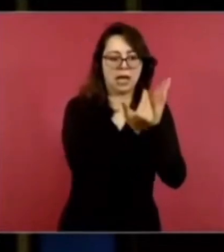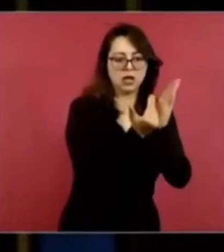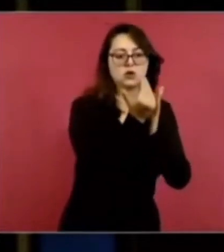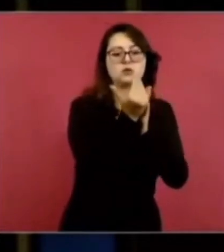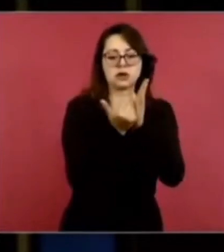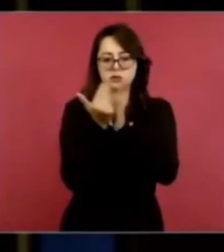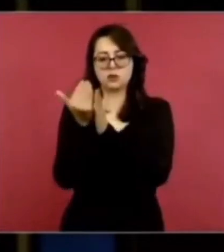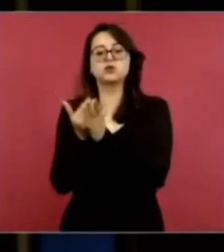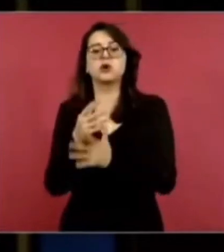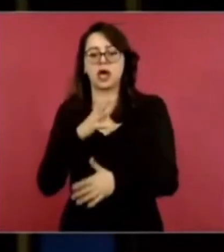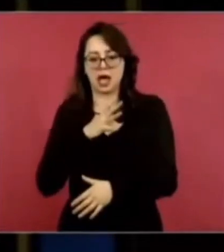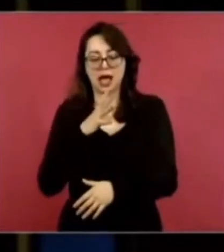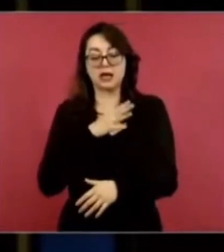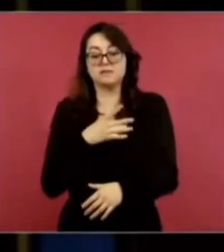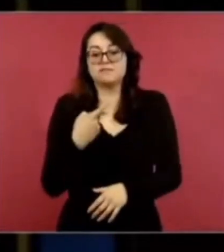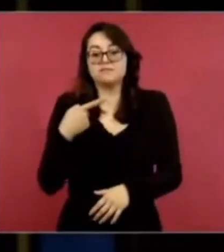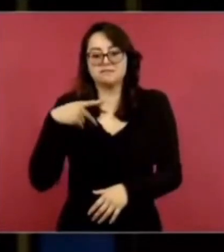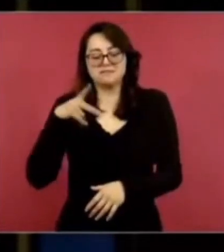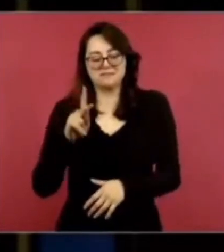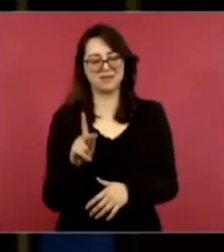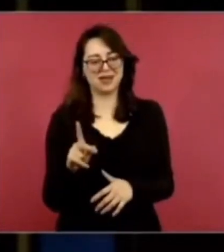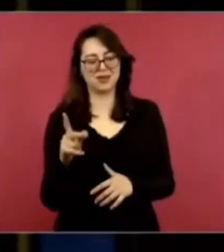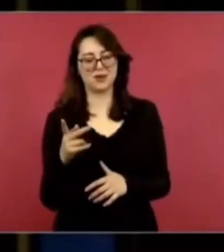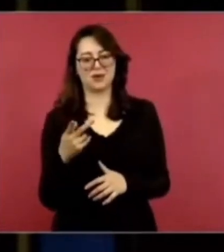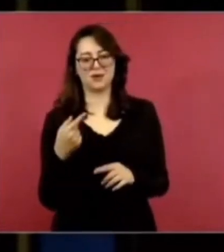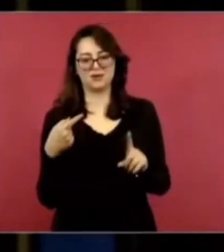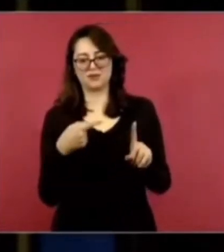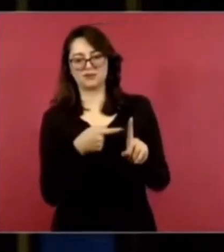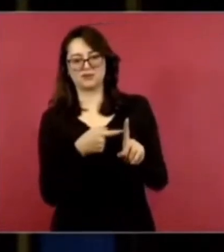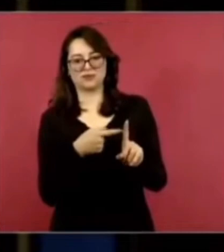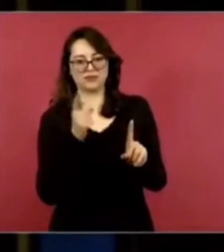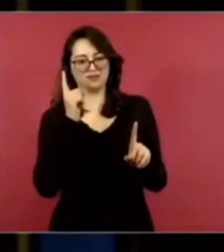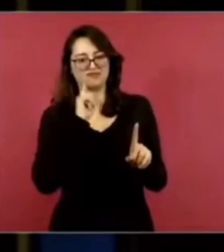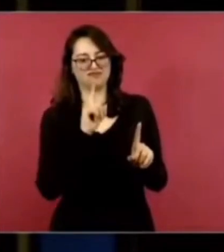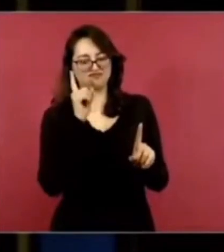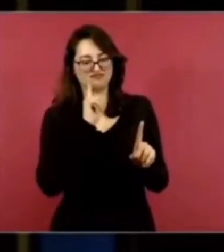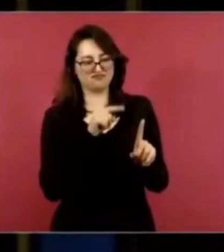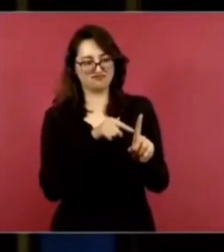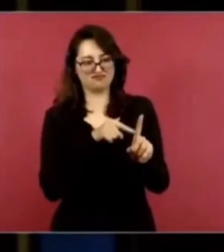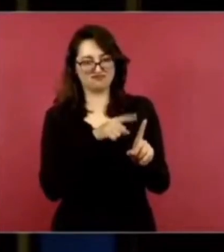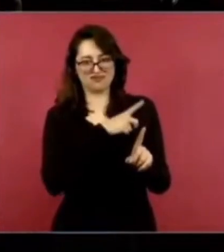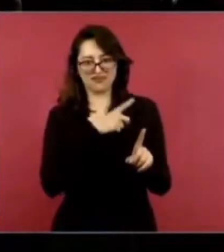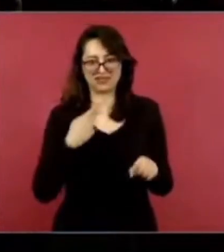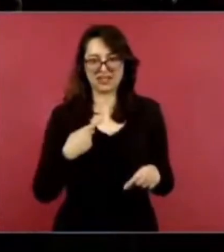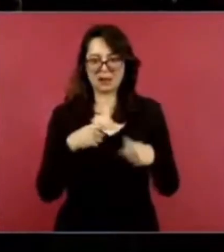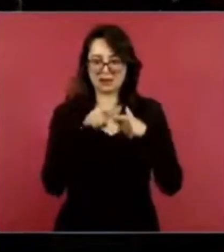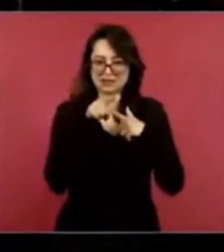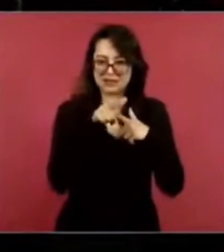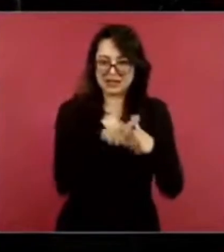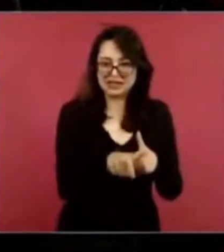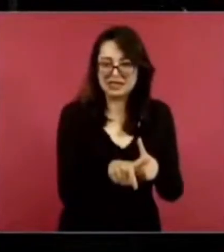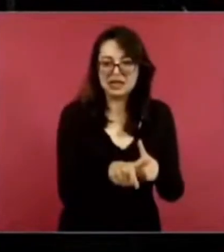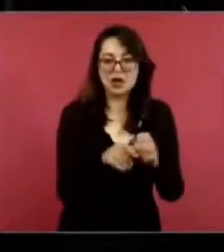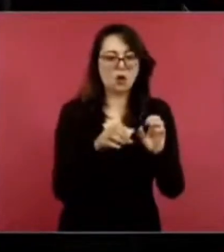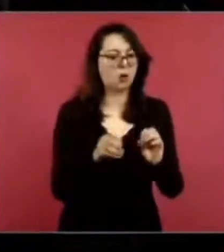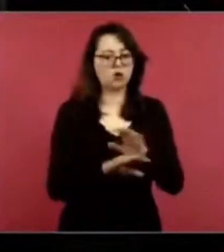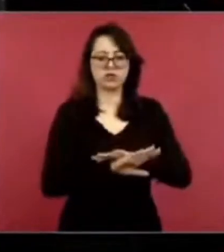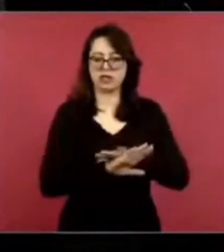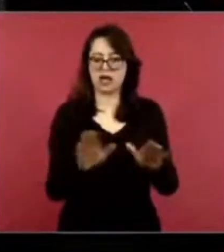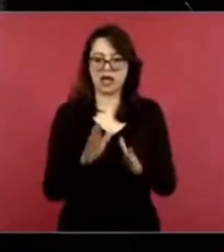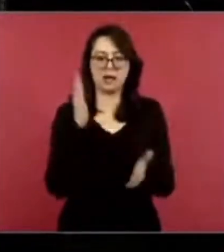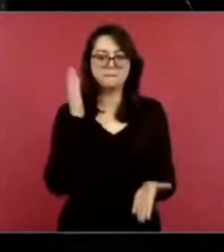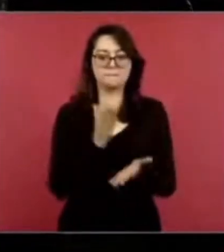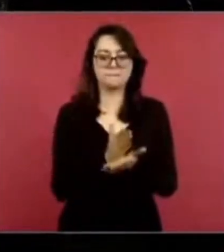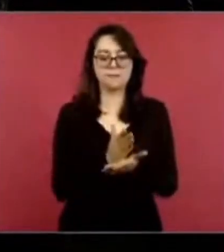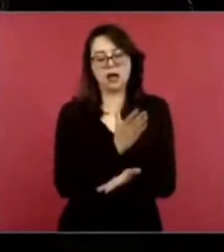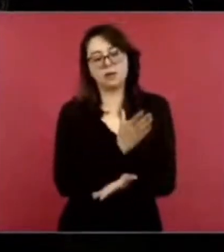la fiscal de la Ciudad de México. ¿Puedes preguntar su opinión respecto a la fiscal Ernestina Godoy? ¿Debe de permanecer en el cargo? ¿No debe permanecer? Aparte de la cuestión política